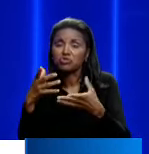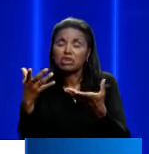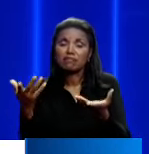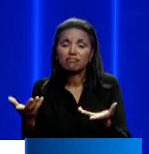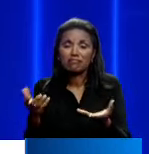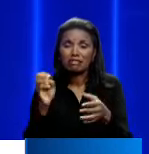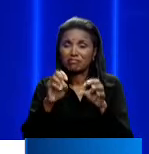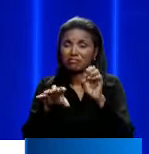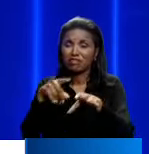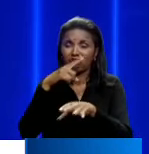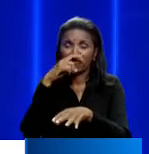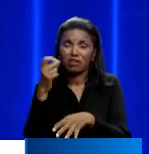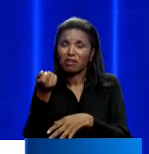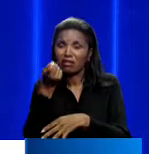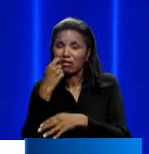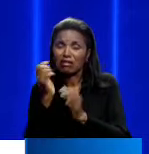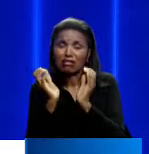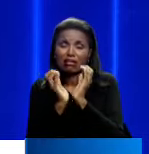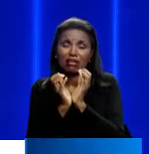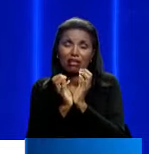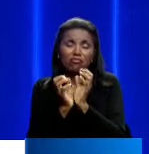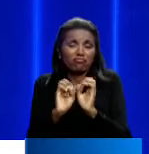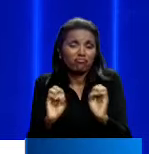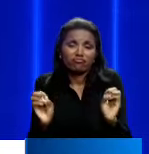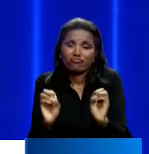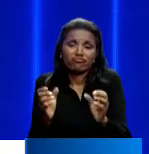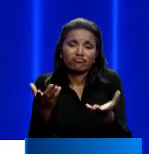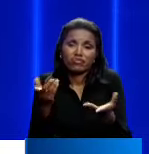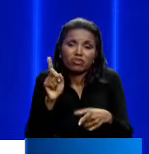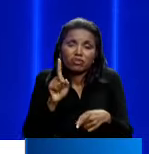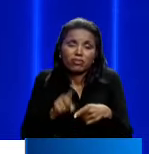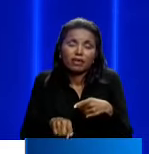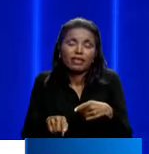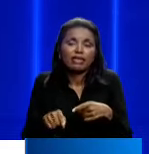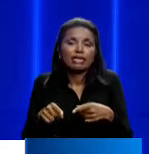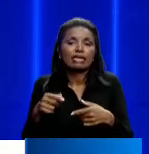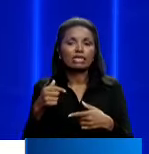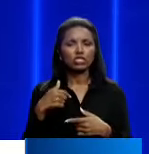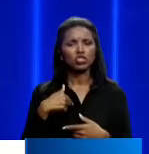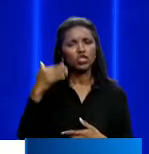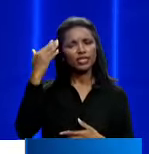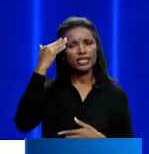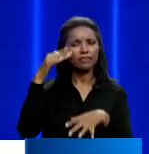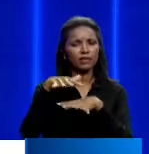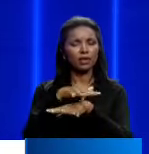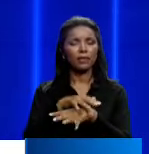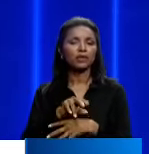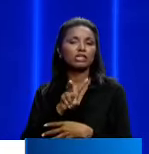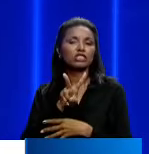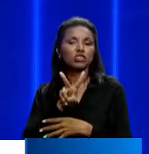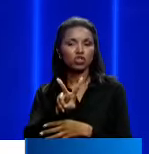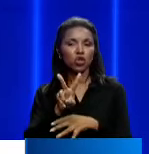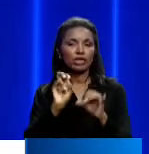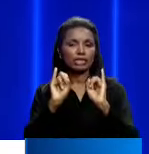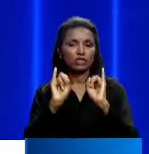cita, ni te dan medicamentos. Esto lo tenemos que resolver. Pero quiero referirme a dos instituciones en